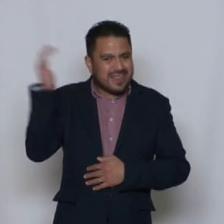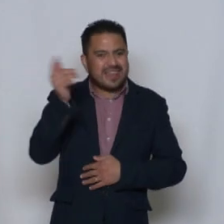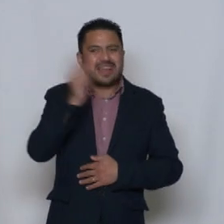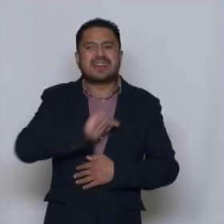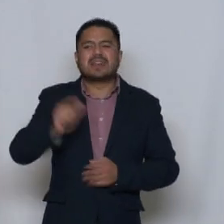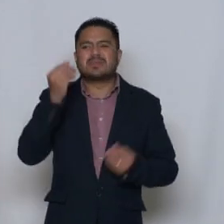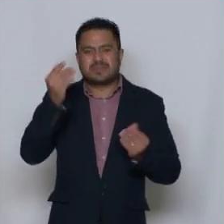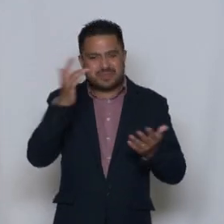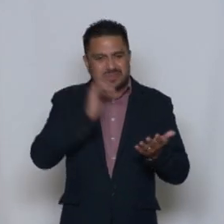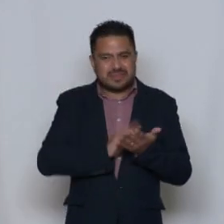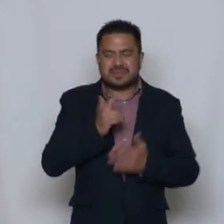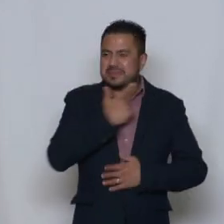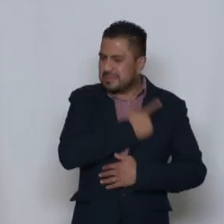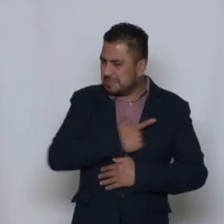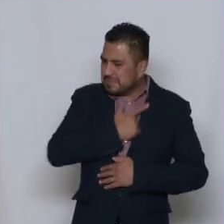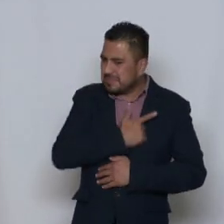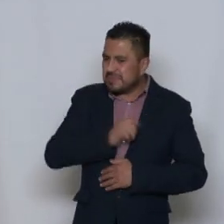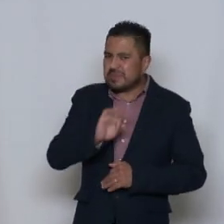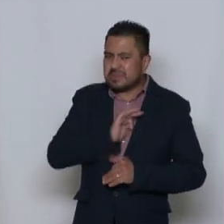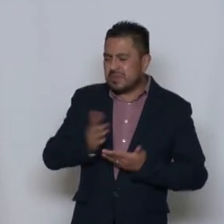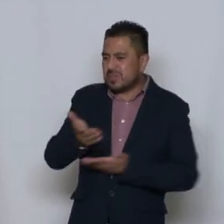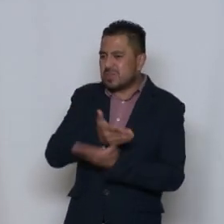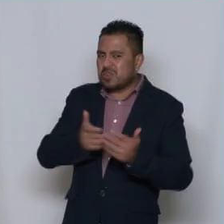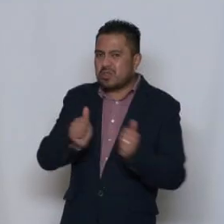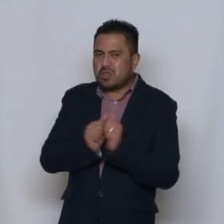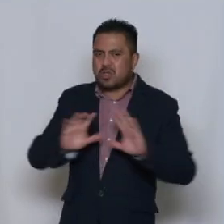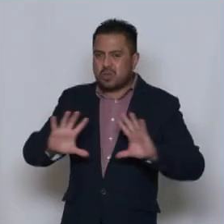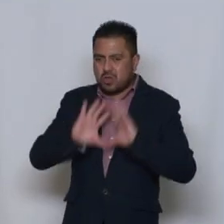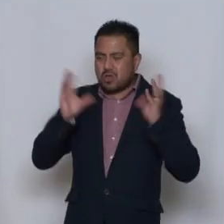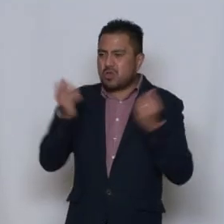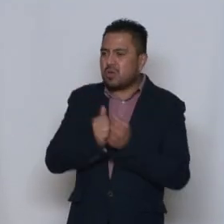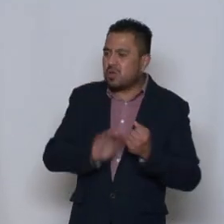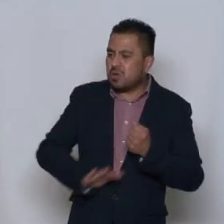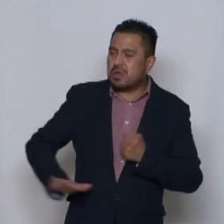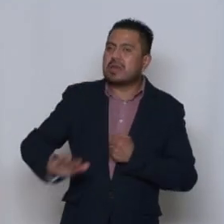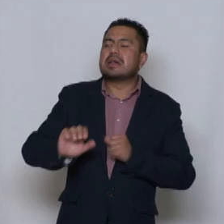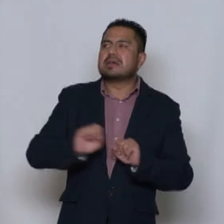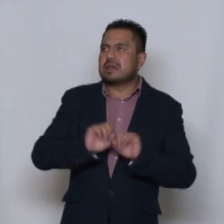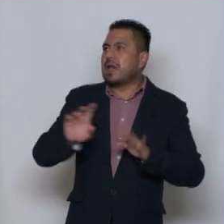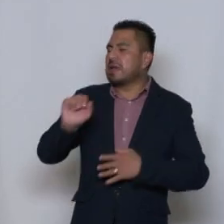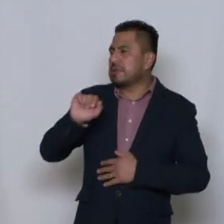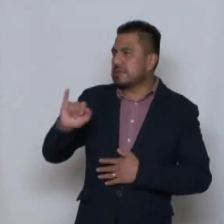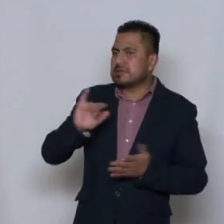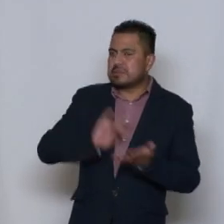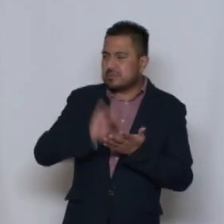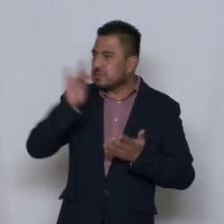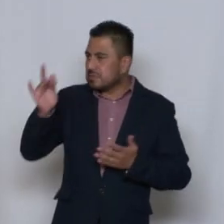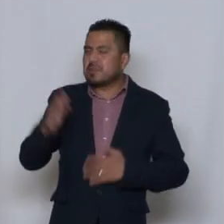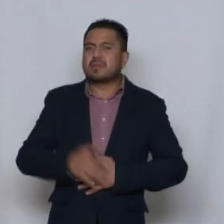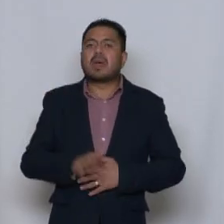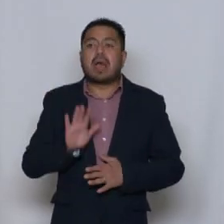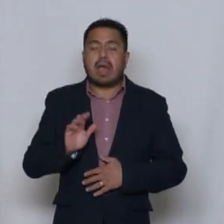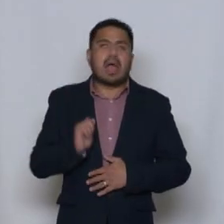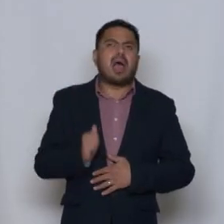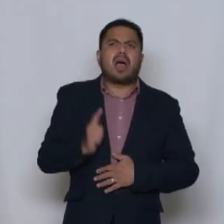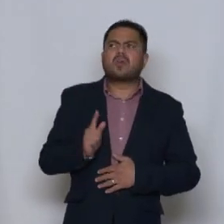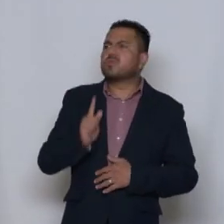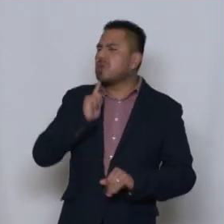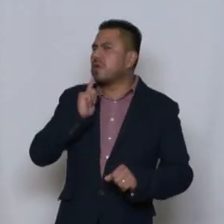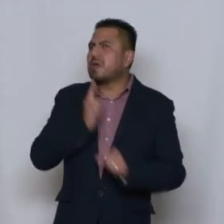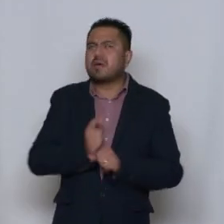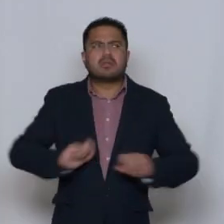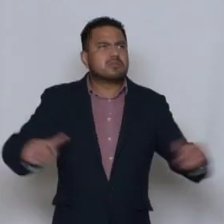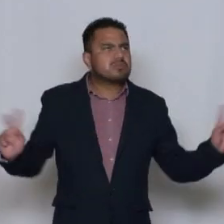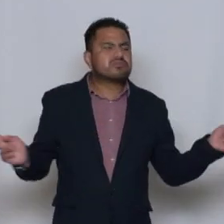Muchas gracias. Es un gusto poder compartir con todos ustedes. Claro que sí, gracias a ti. ¿Alguna vez has visto volar a